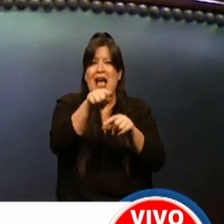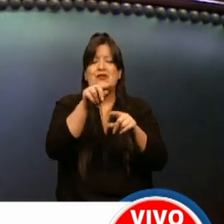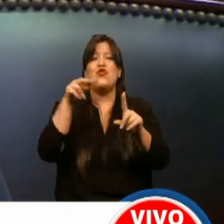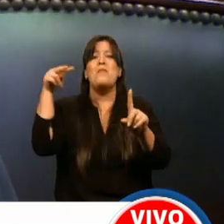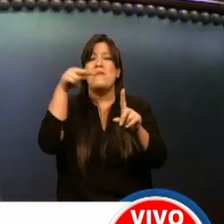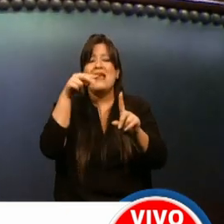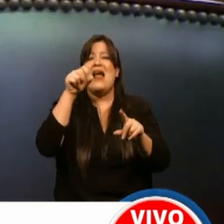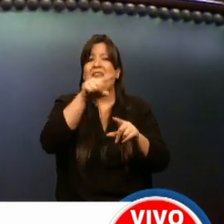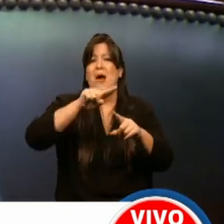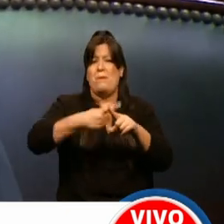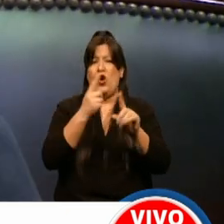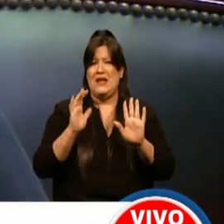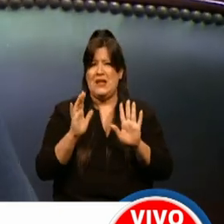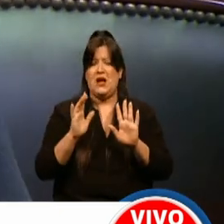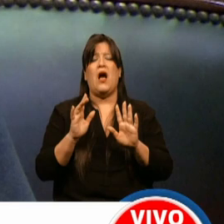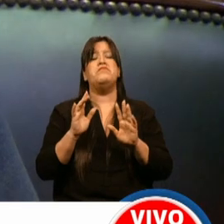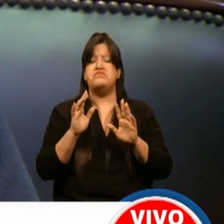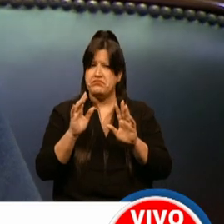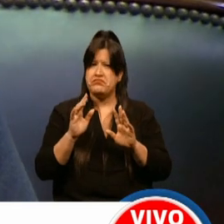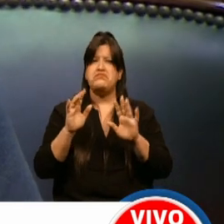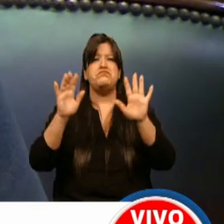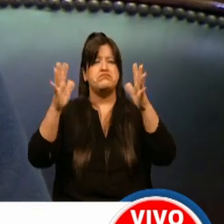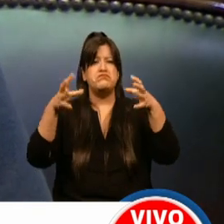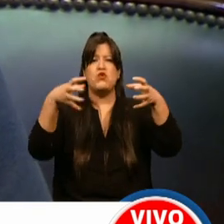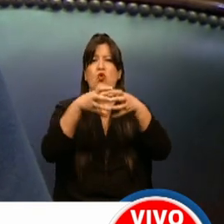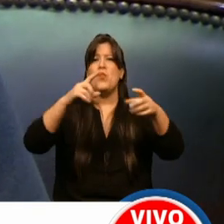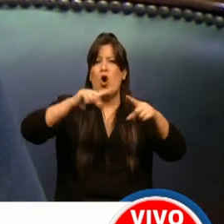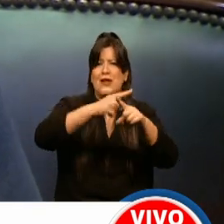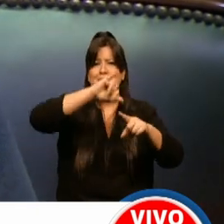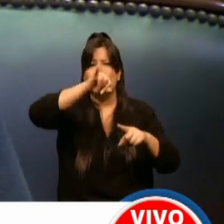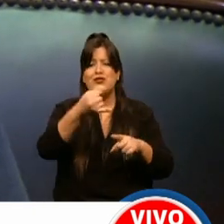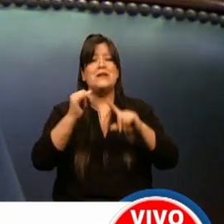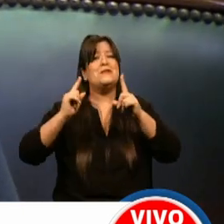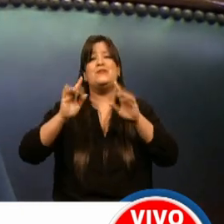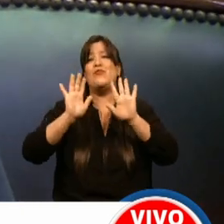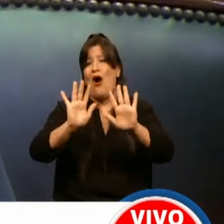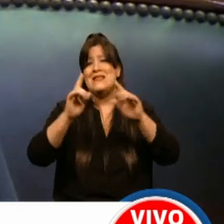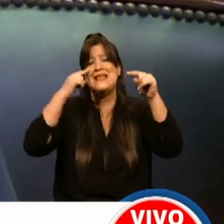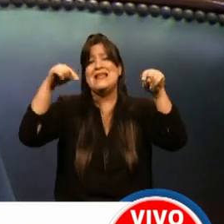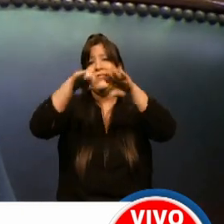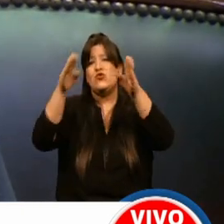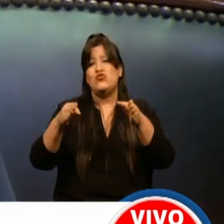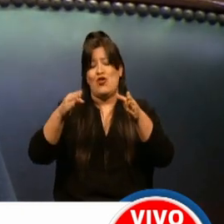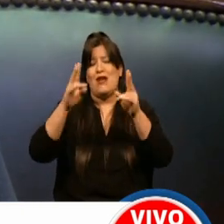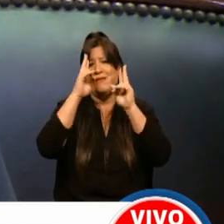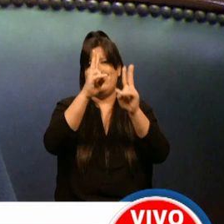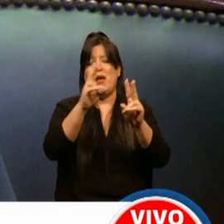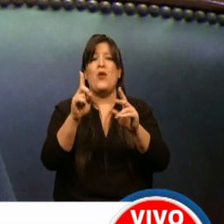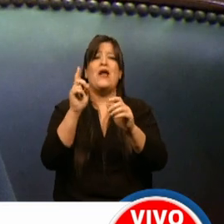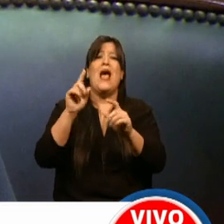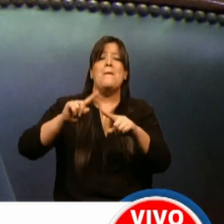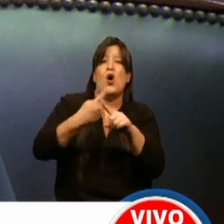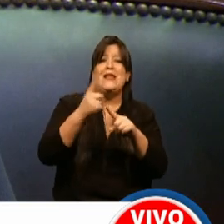política reivindico los partidos reivindico esos mandatos institucionales porque la política no es una historia